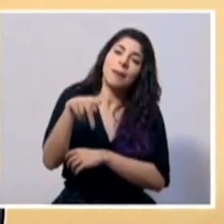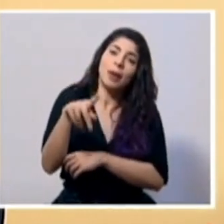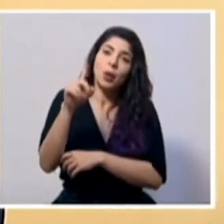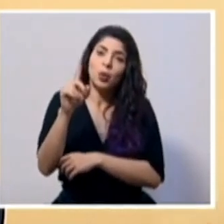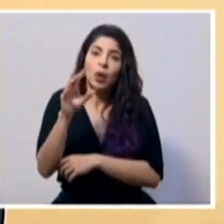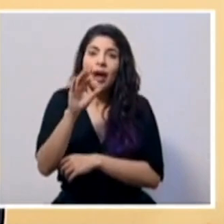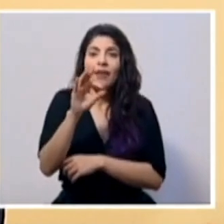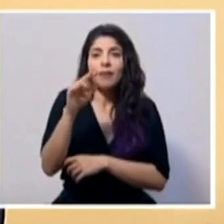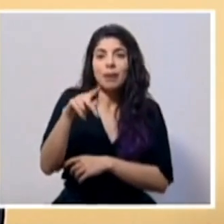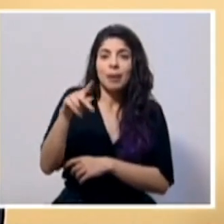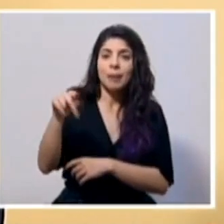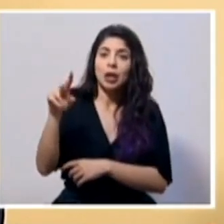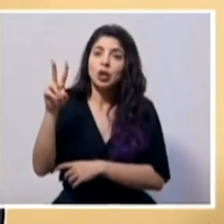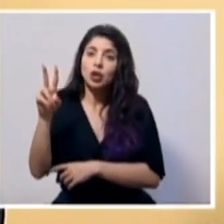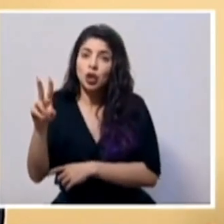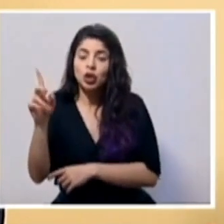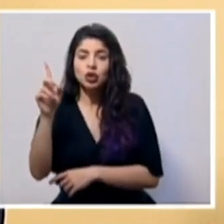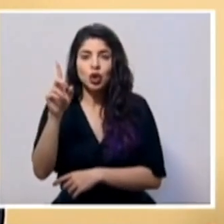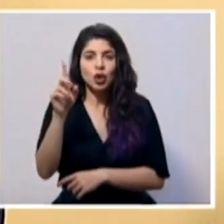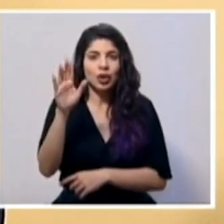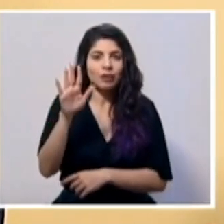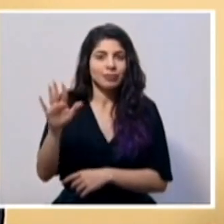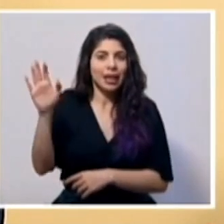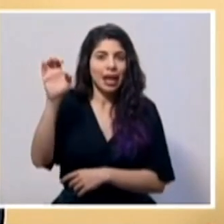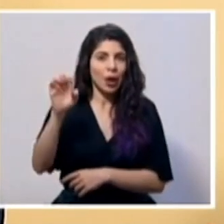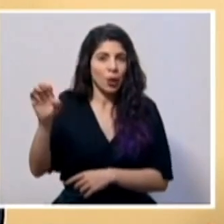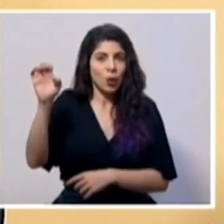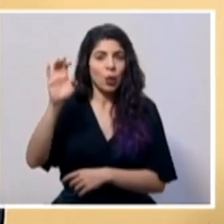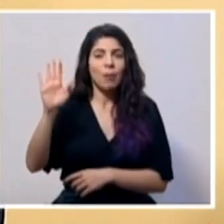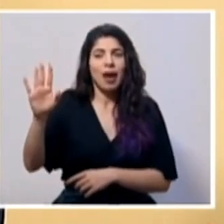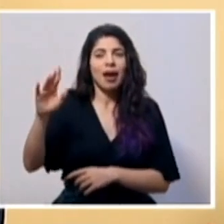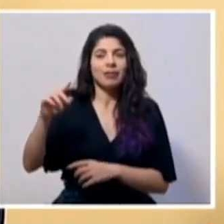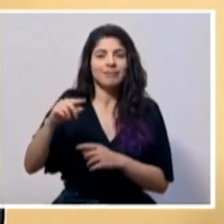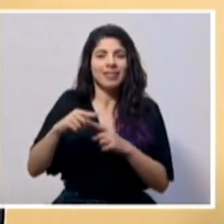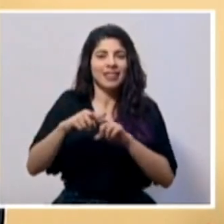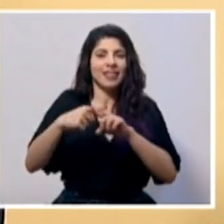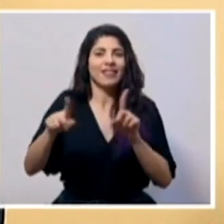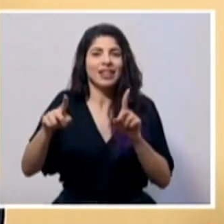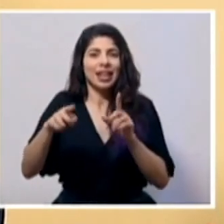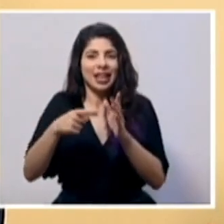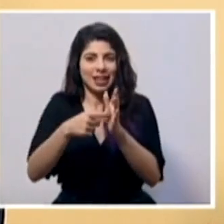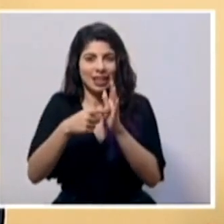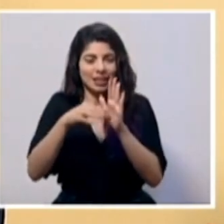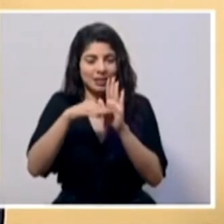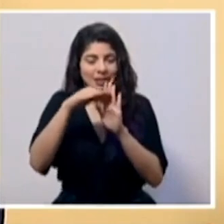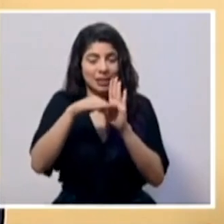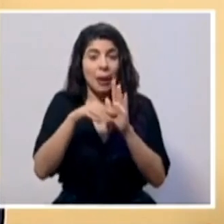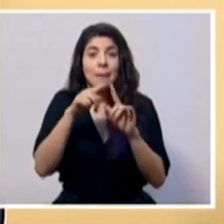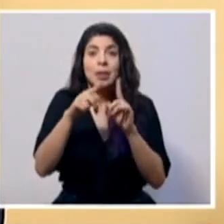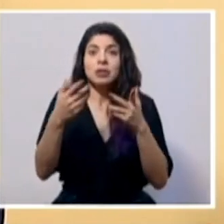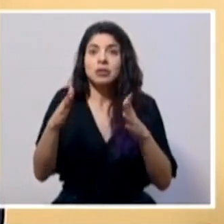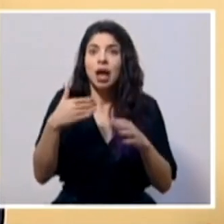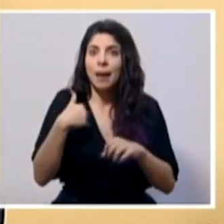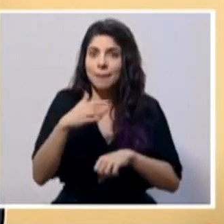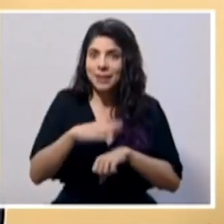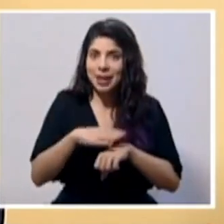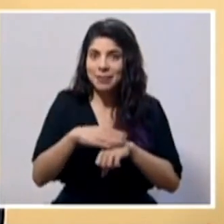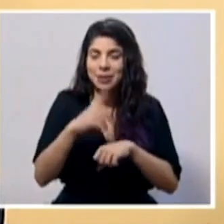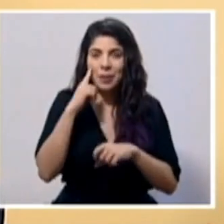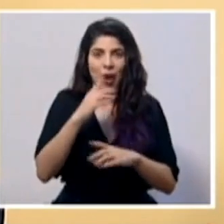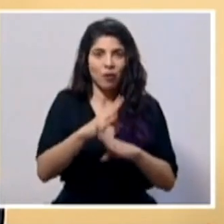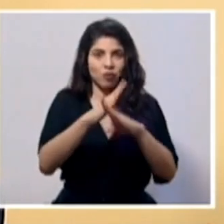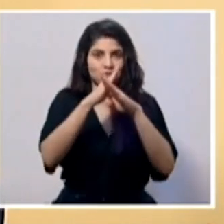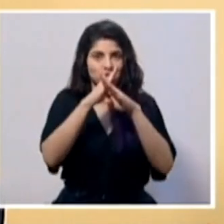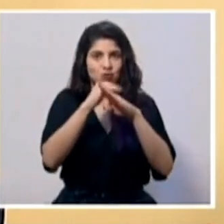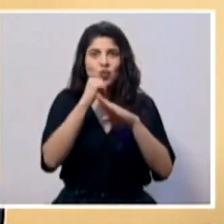FFP1, FFP2 en la Unión Europea, que ya son estándares diferentes, pero que tienen un nivel ya de acreditación en lo que es el nivel de filtración,